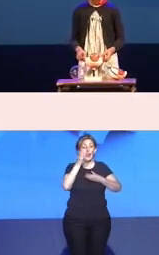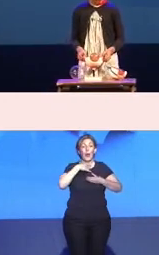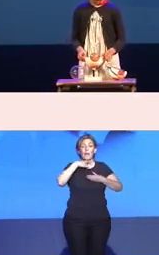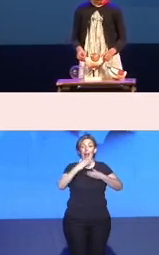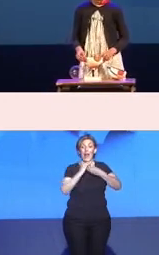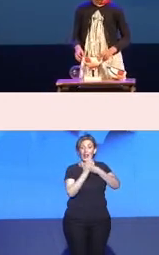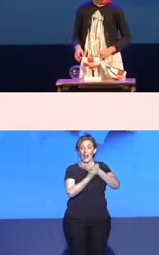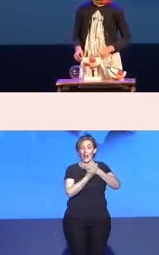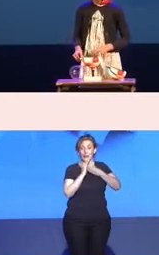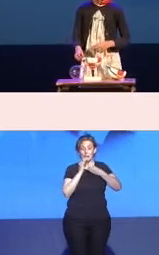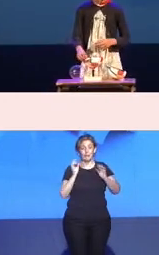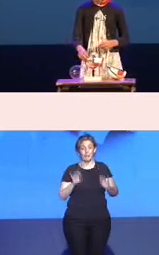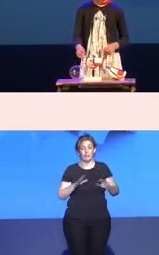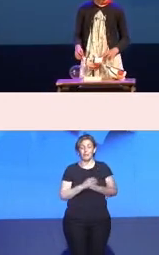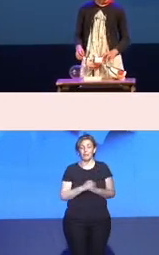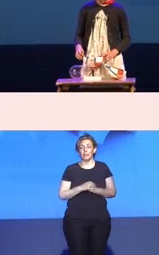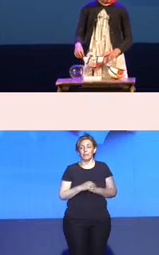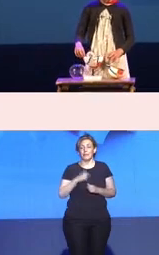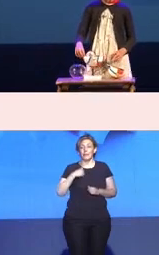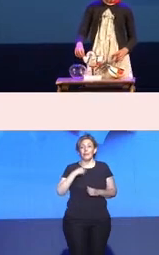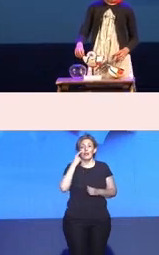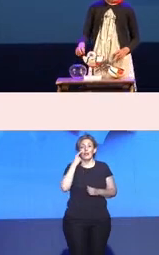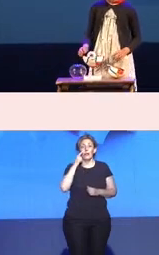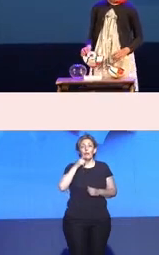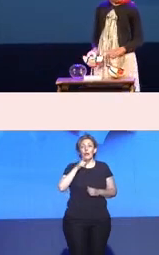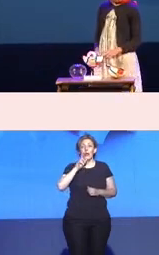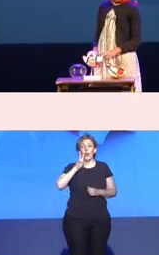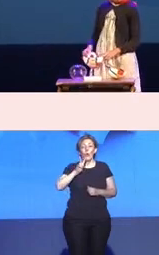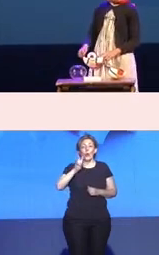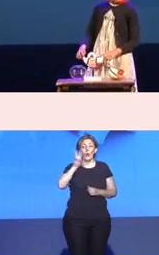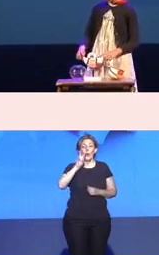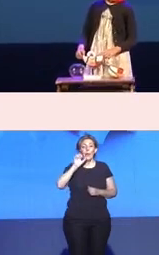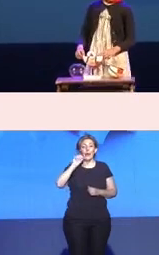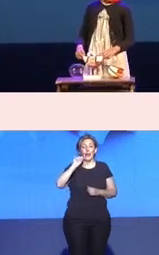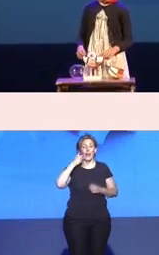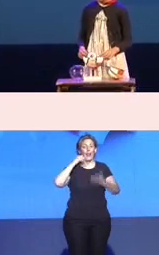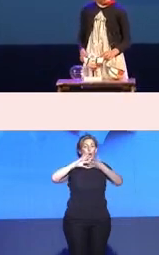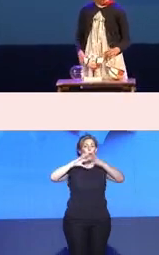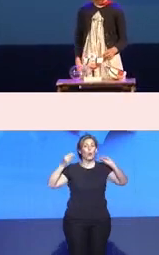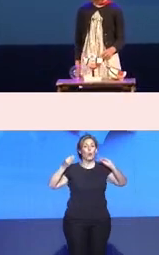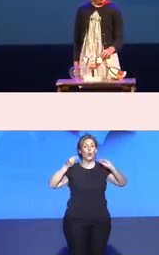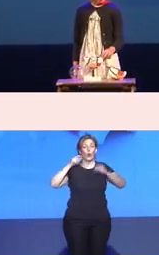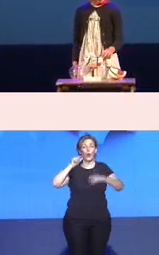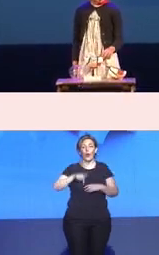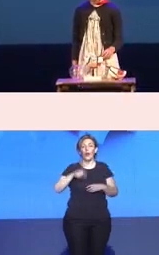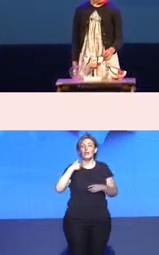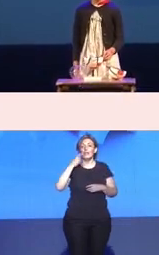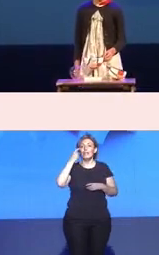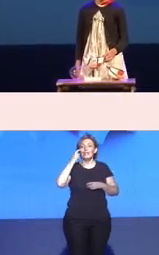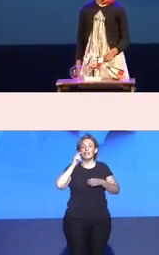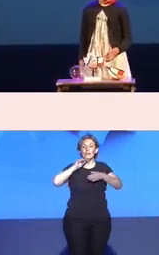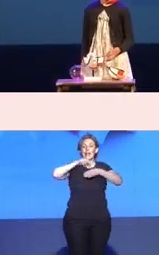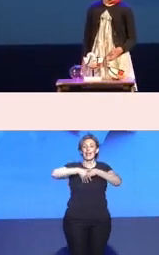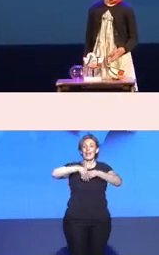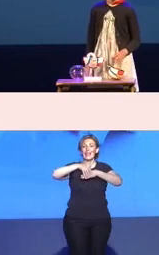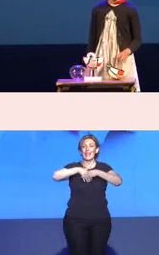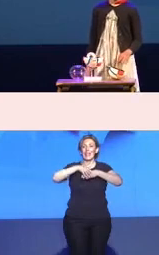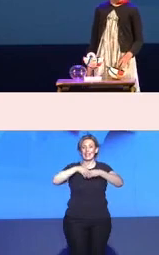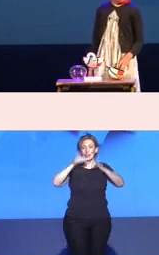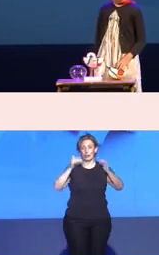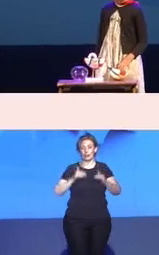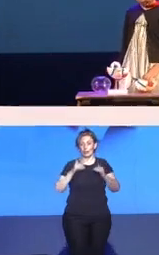ojo. Aquí está la UVA, que contiene unos músculos ciliares, y la retina, que contiene millones de